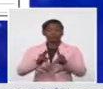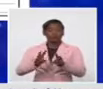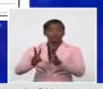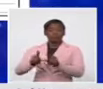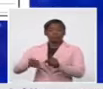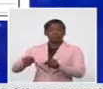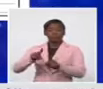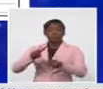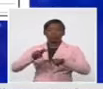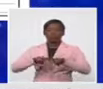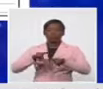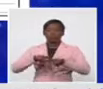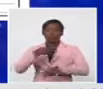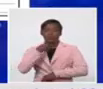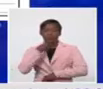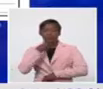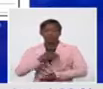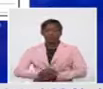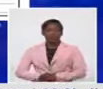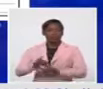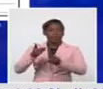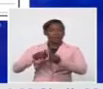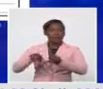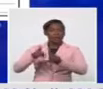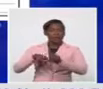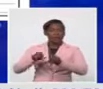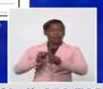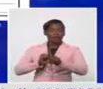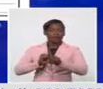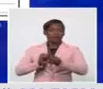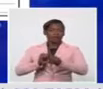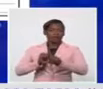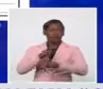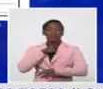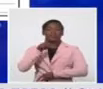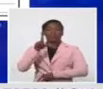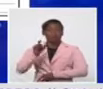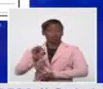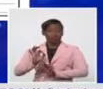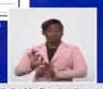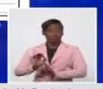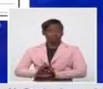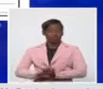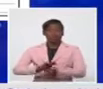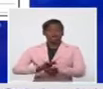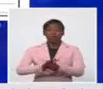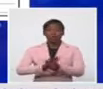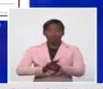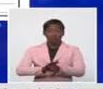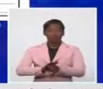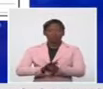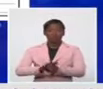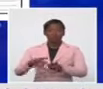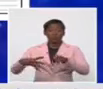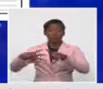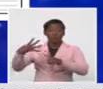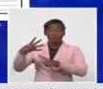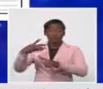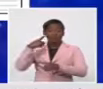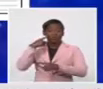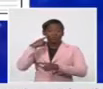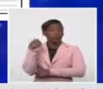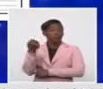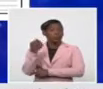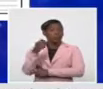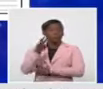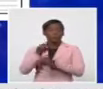Habana Vieja, Regla, Cerro y Arroyo Naranjo. Matanzas,